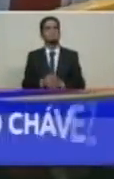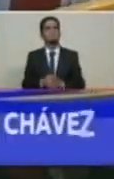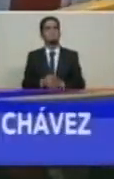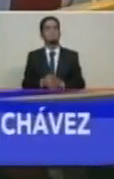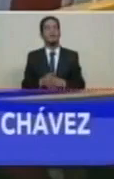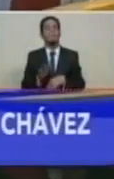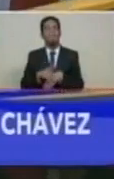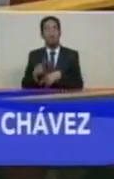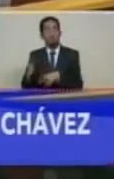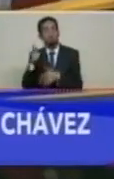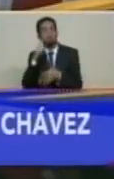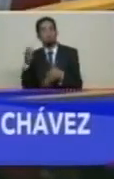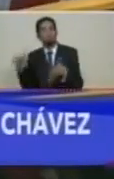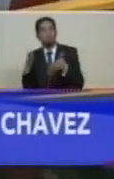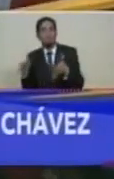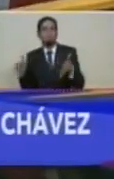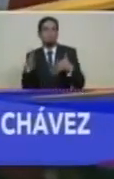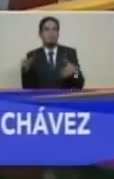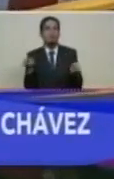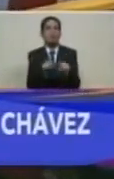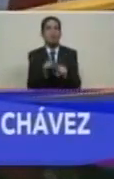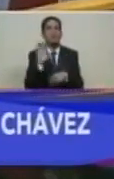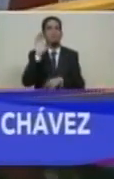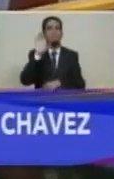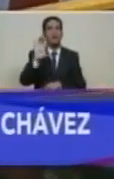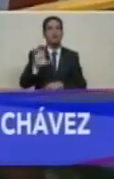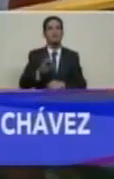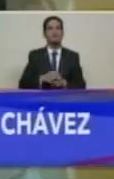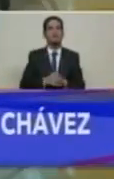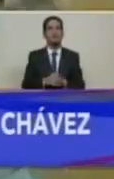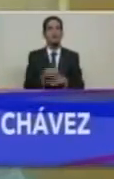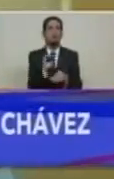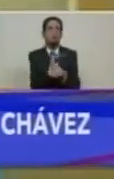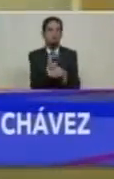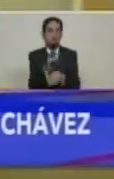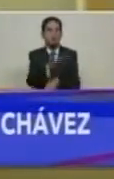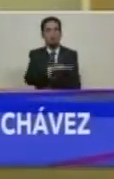su éxito es el éxito de la patria. Cuídenos estos muchachos, yo sé que lo